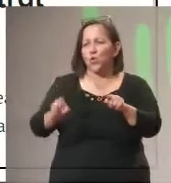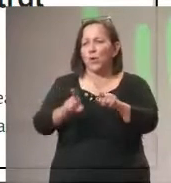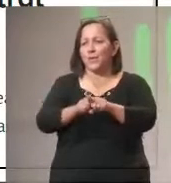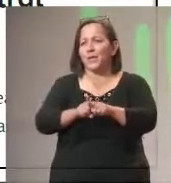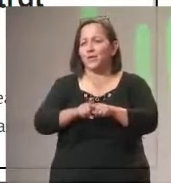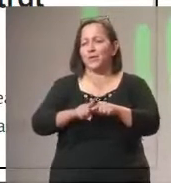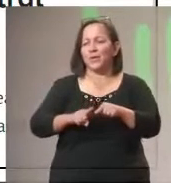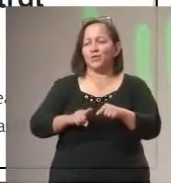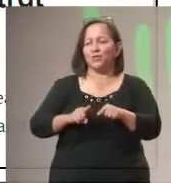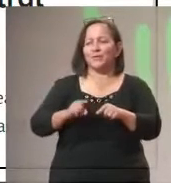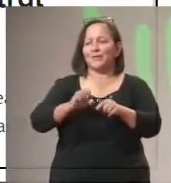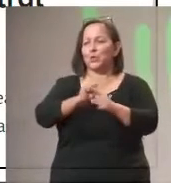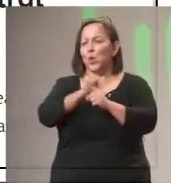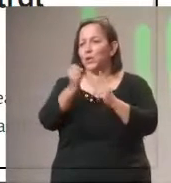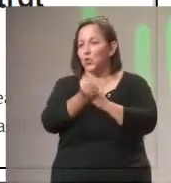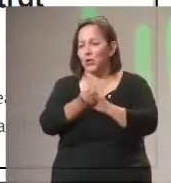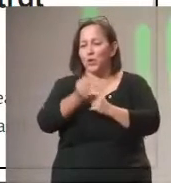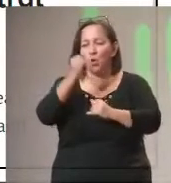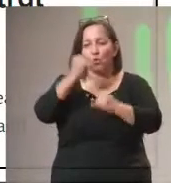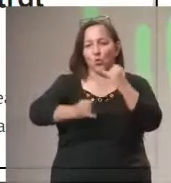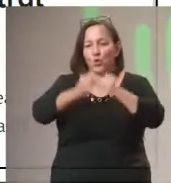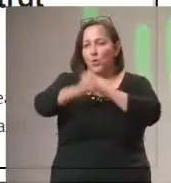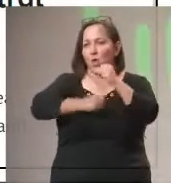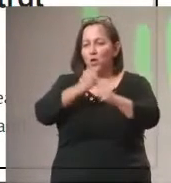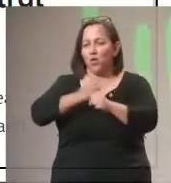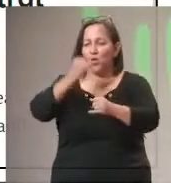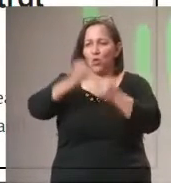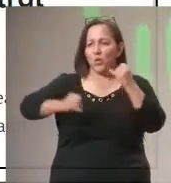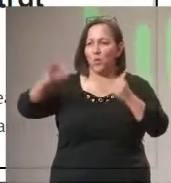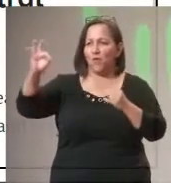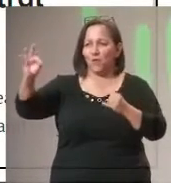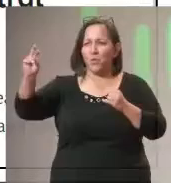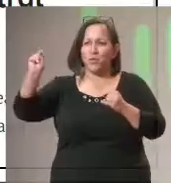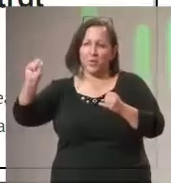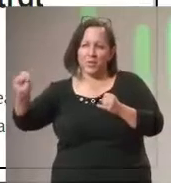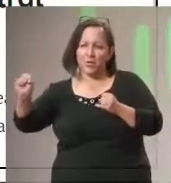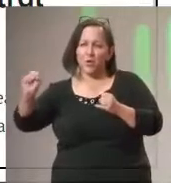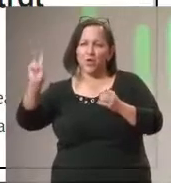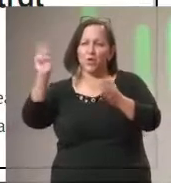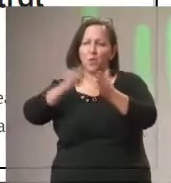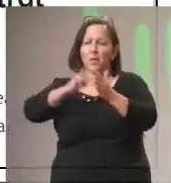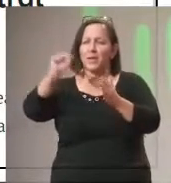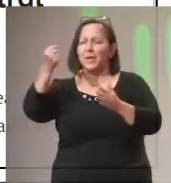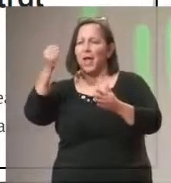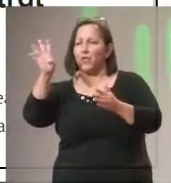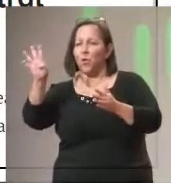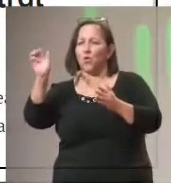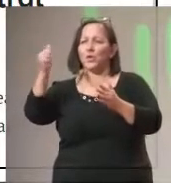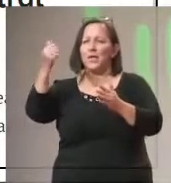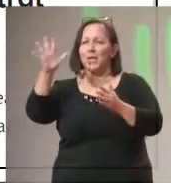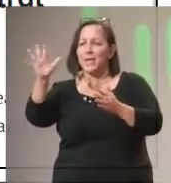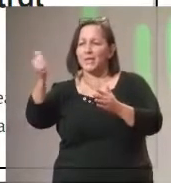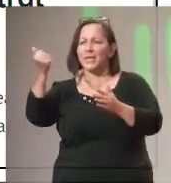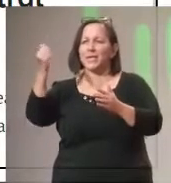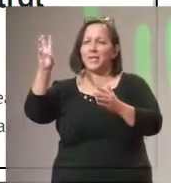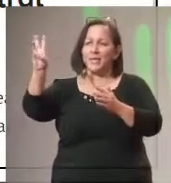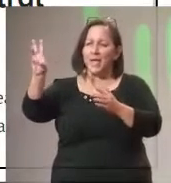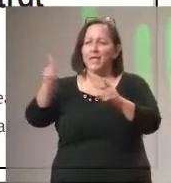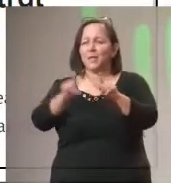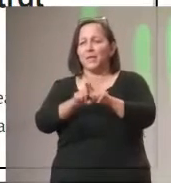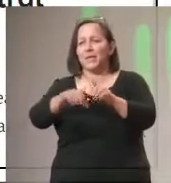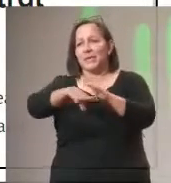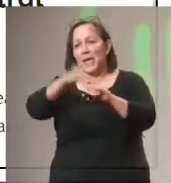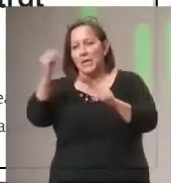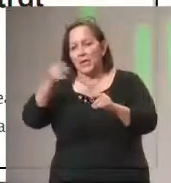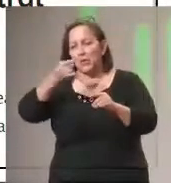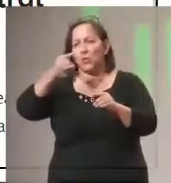icónicos de los últimos años, el último fenómeno del Niño en el año 2014, 15, 16, saliendo del